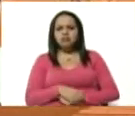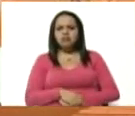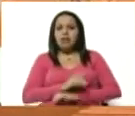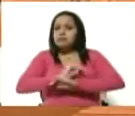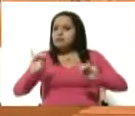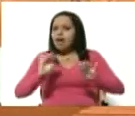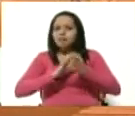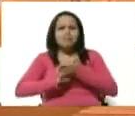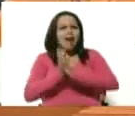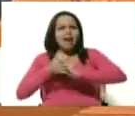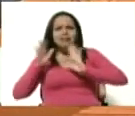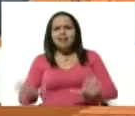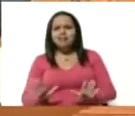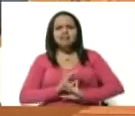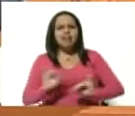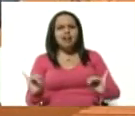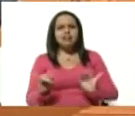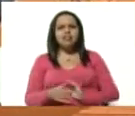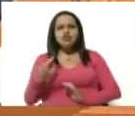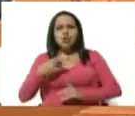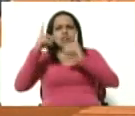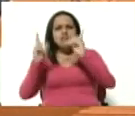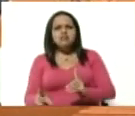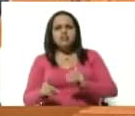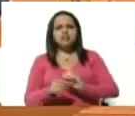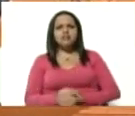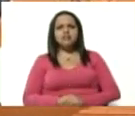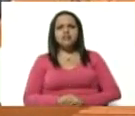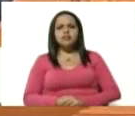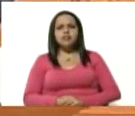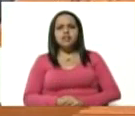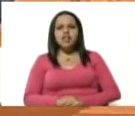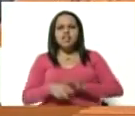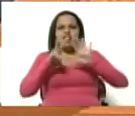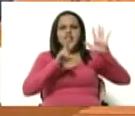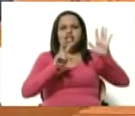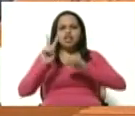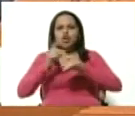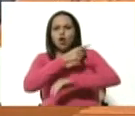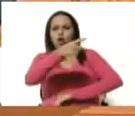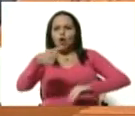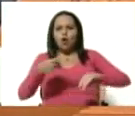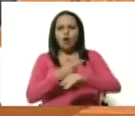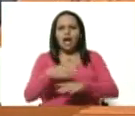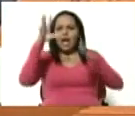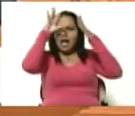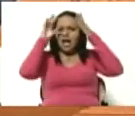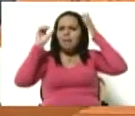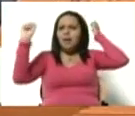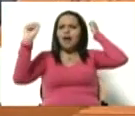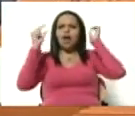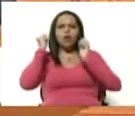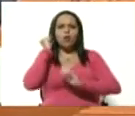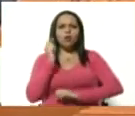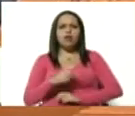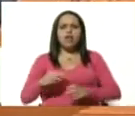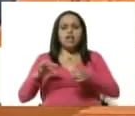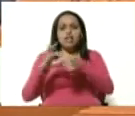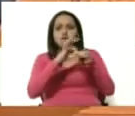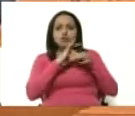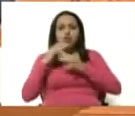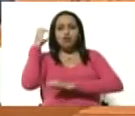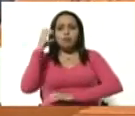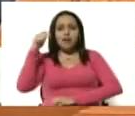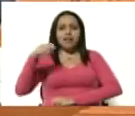basta, ya basta. Por eso he decidido darle 72 horas a la embajadora de la Unión Europea